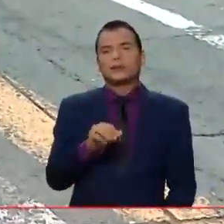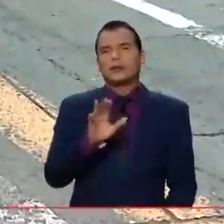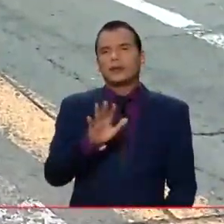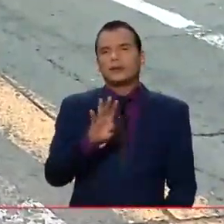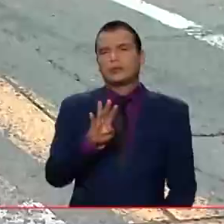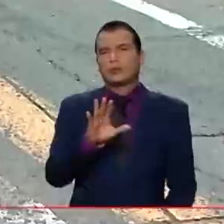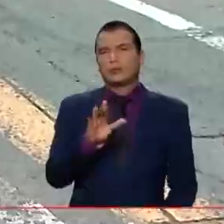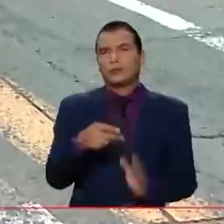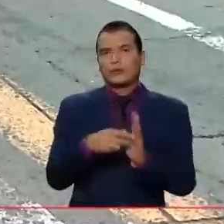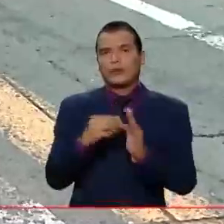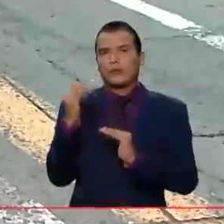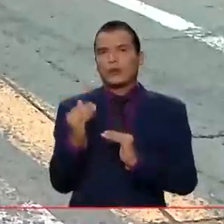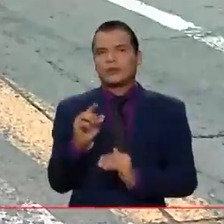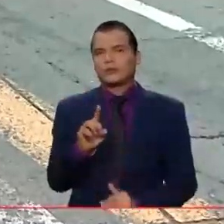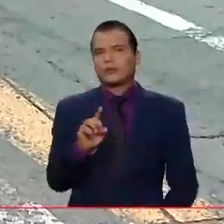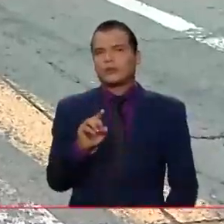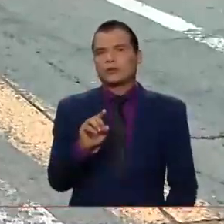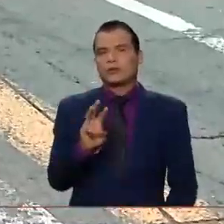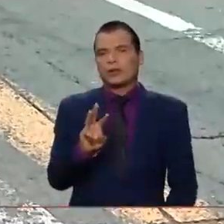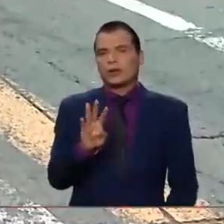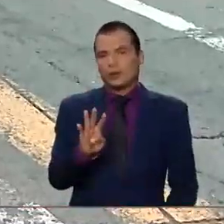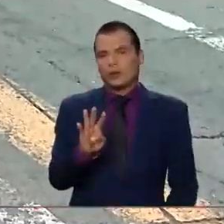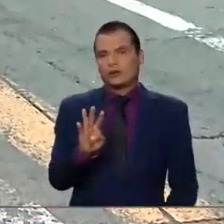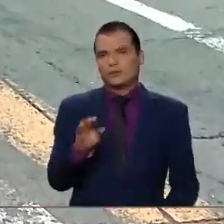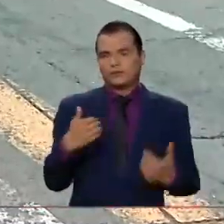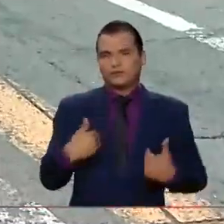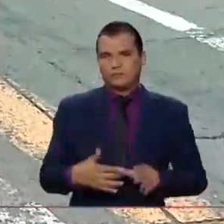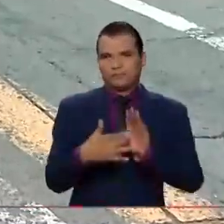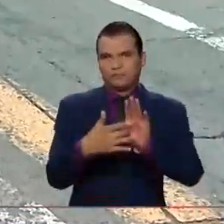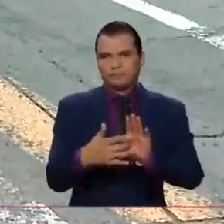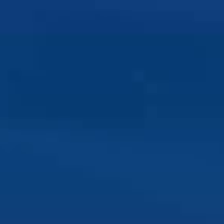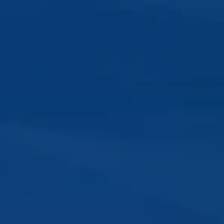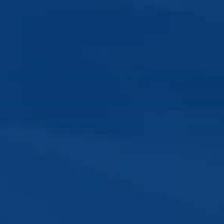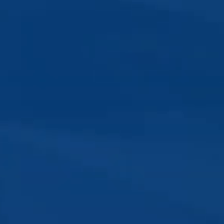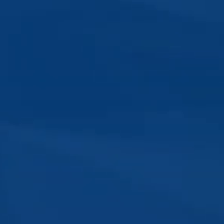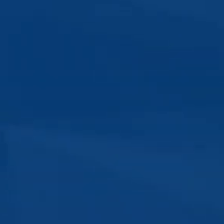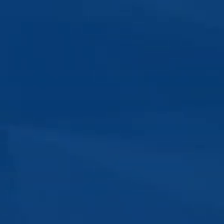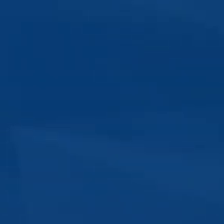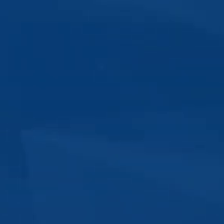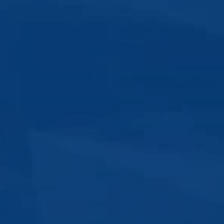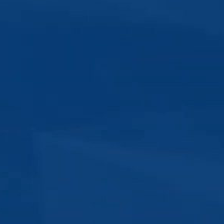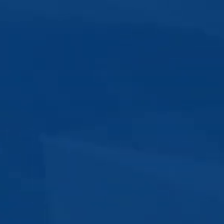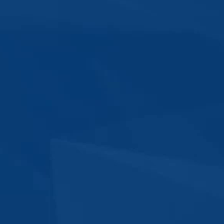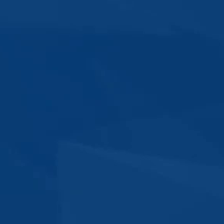menos. Información desde el sur de Cali, Jefferson Bolívar, Telepacífico Noticias.